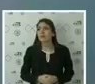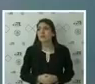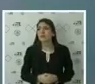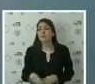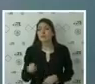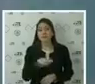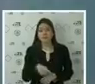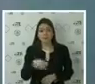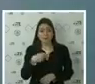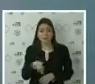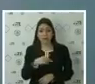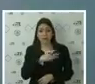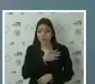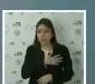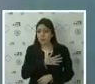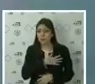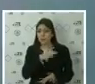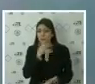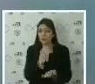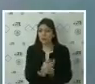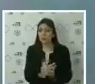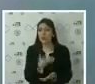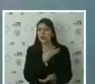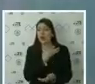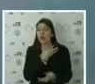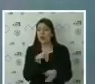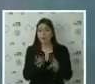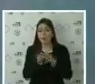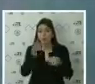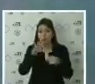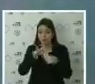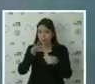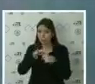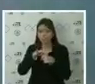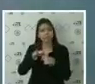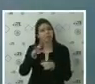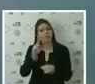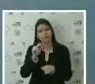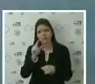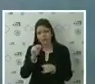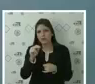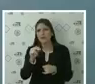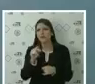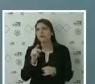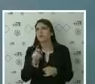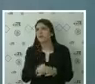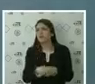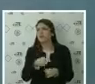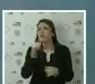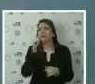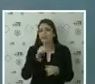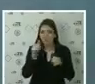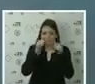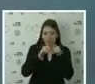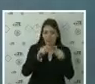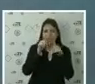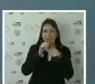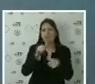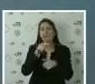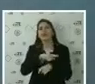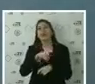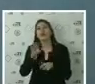no solamente tenemos el ejercicio del voto, que es lo que vemos y en lo que nos enfocamos cada 3 años en